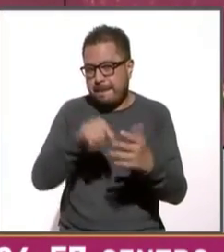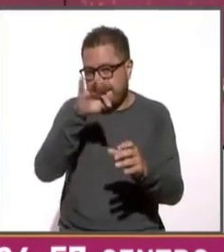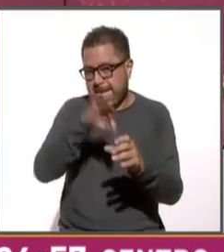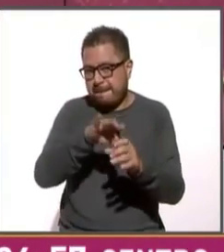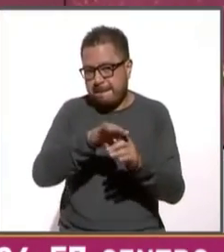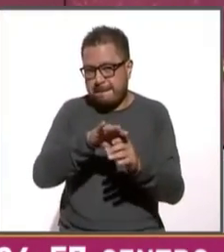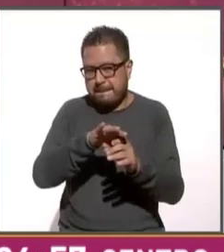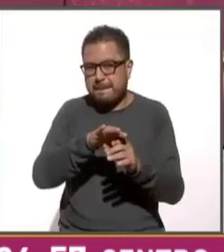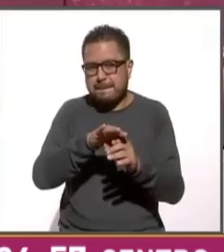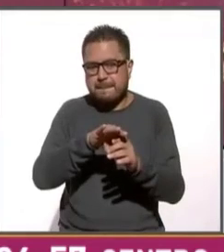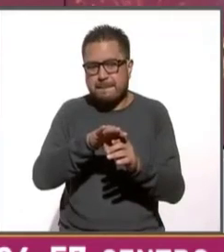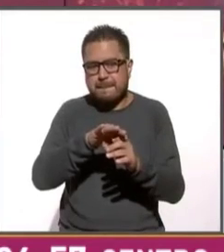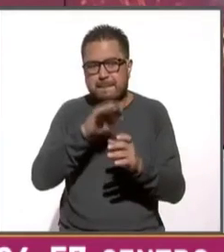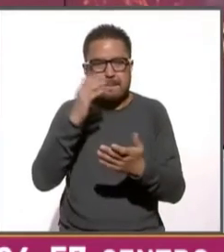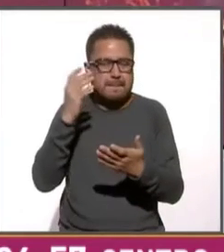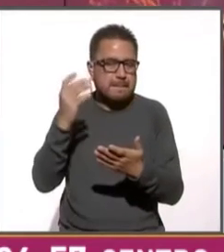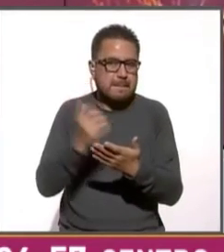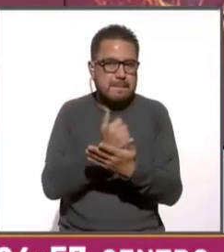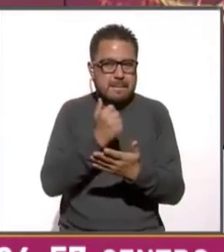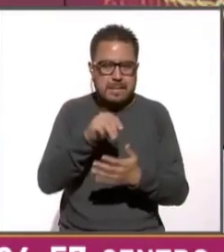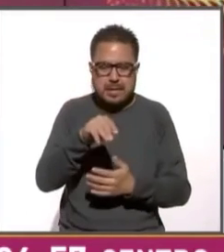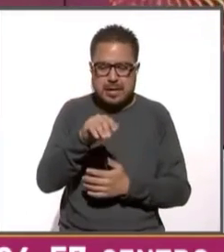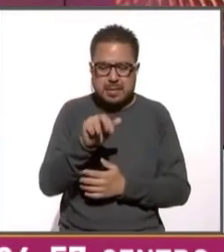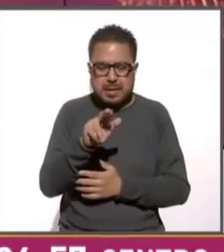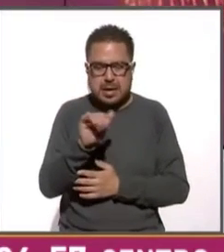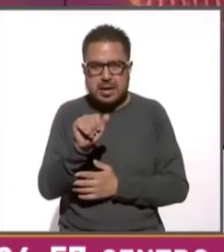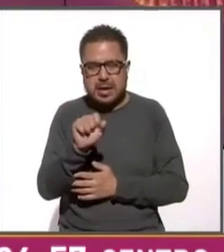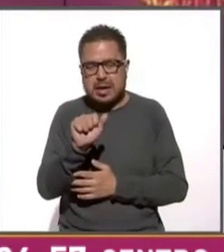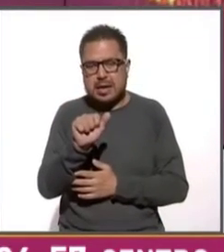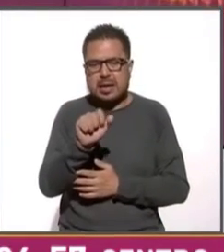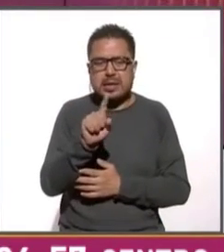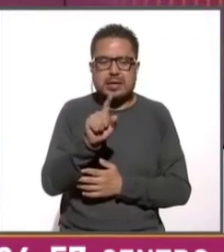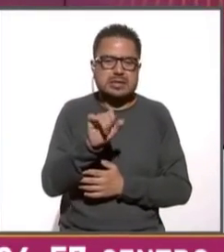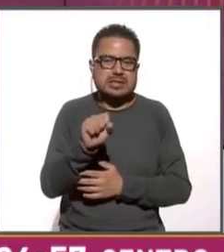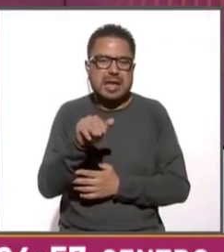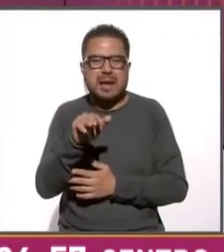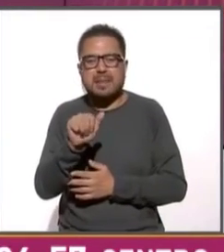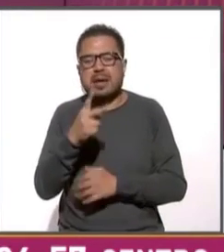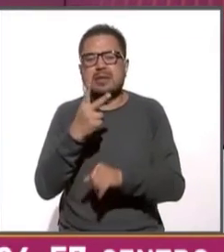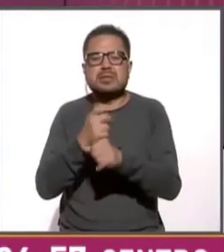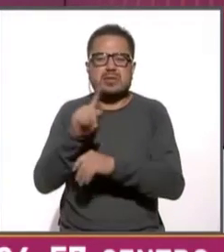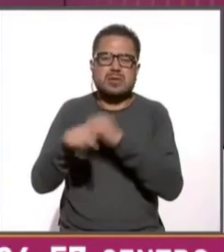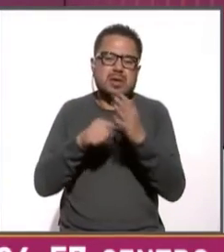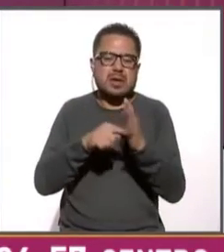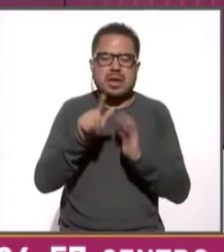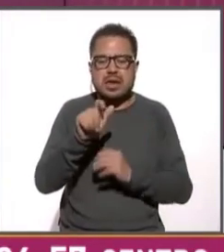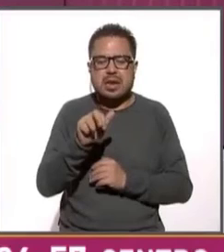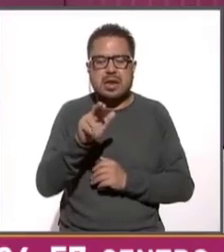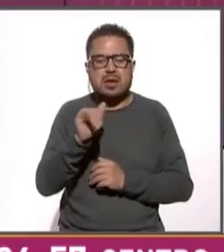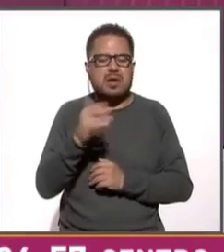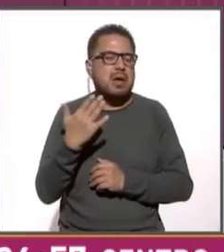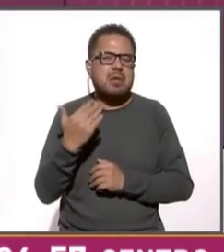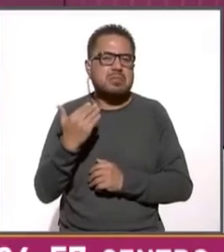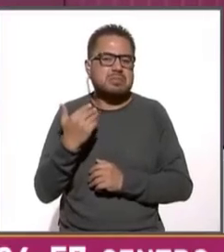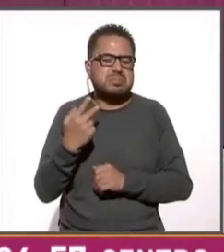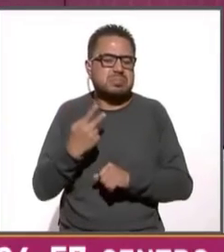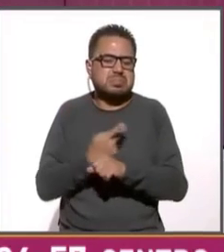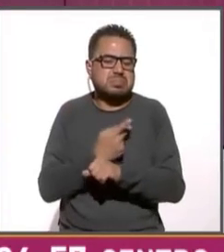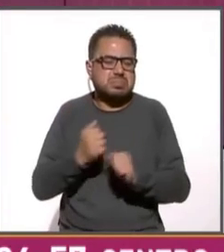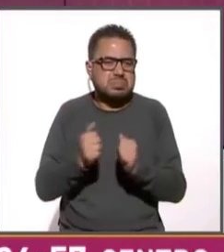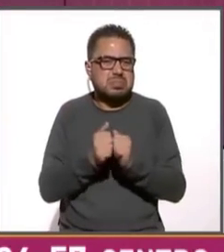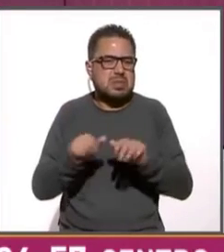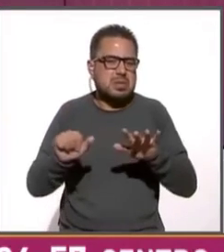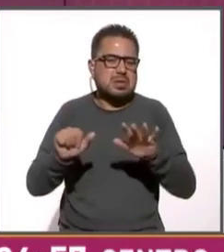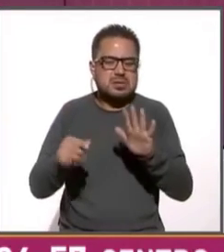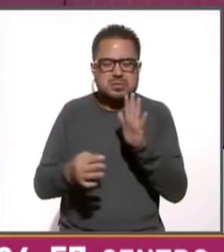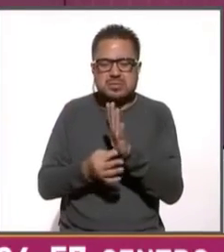la virtual ganadora, Mara Lezama, ¿no? Pero el segundo lugar, Laura Fernández, no pasó de los